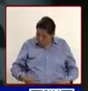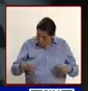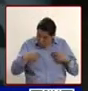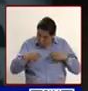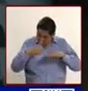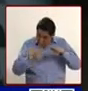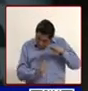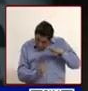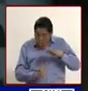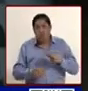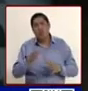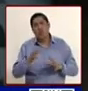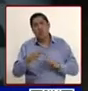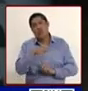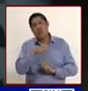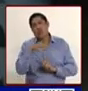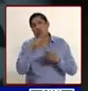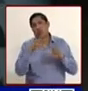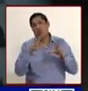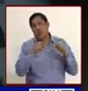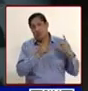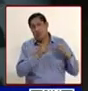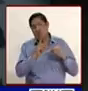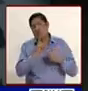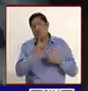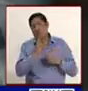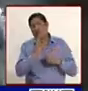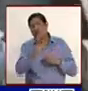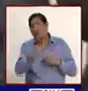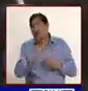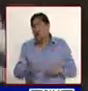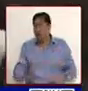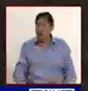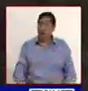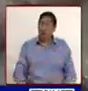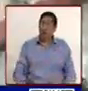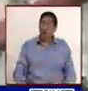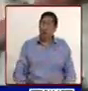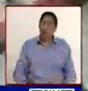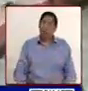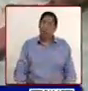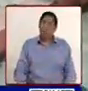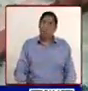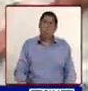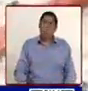bajo ese contexto se determinaría que ya no es un mito, sino una realidad, obviamente.